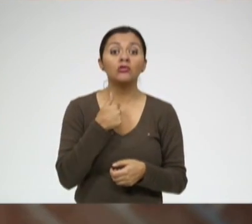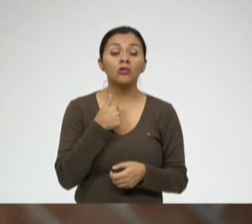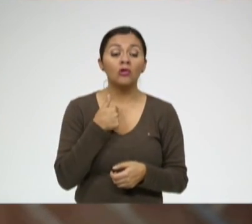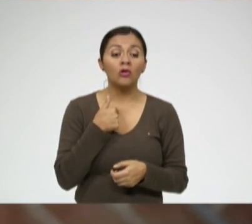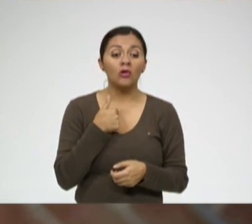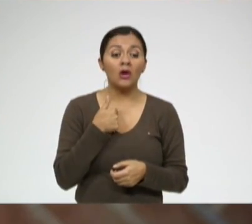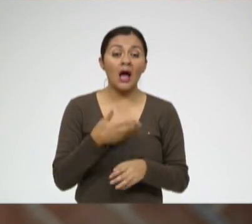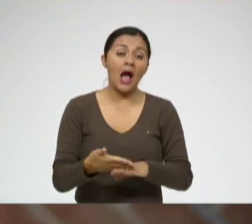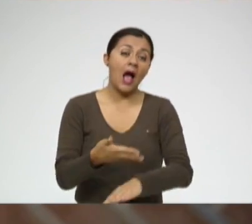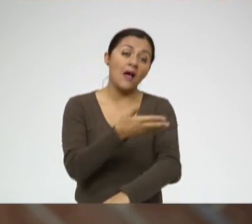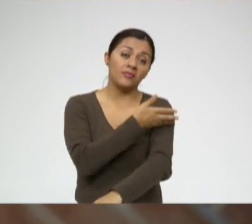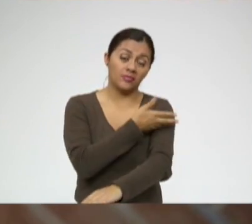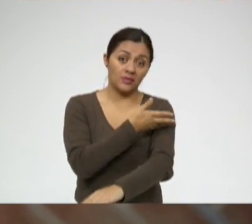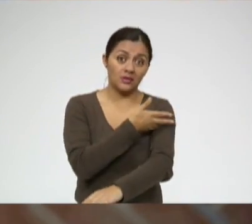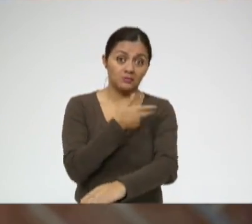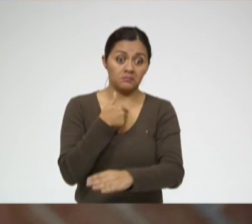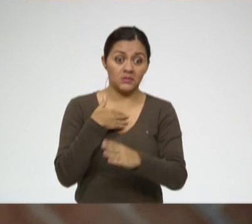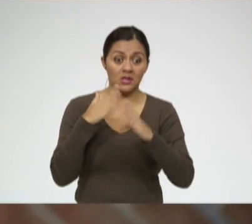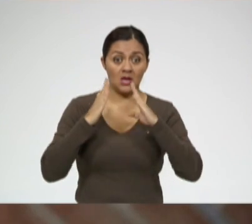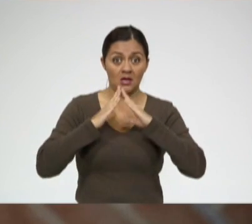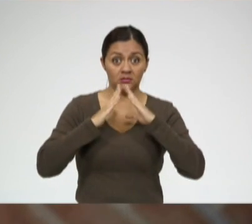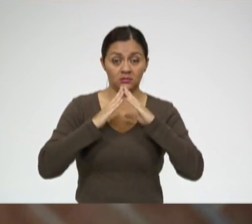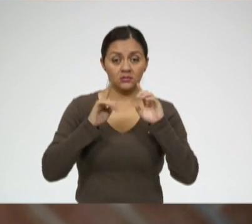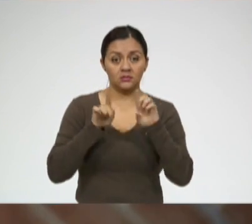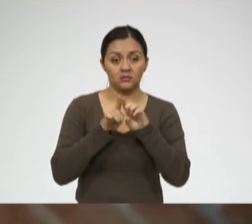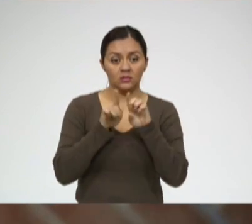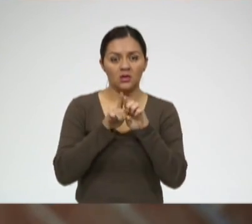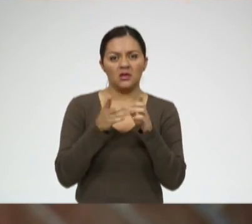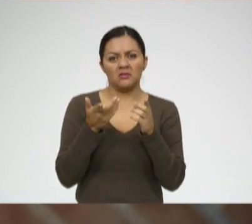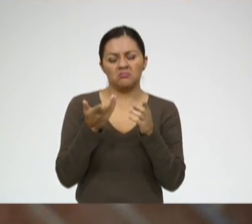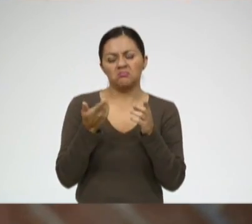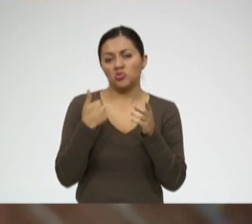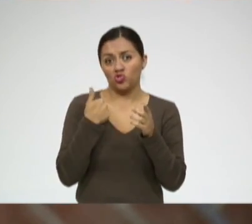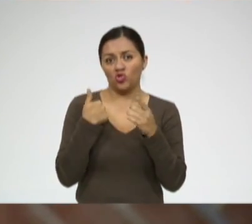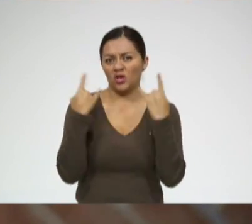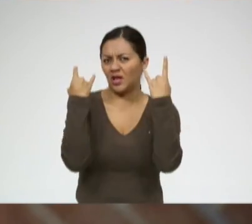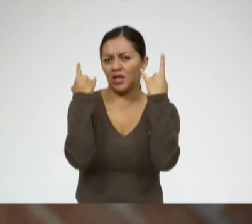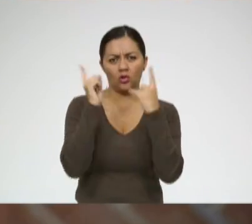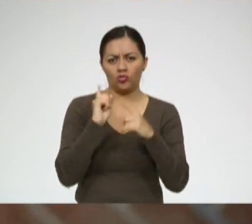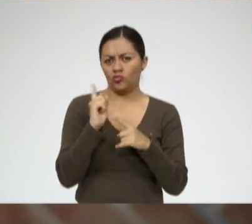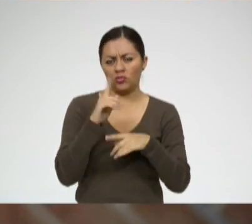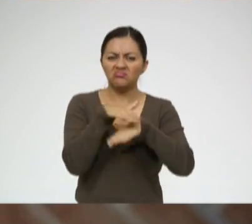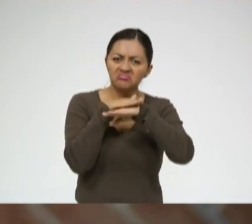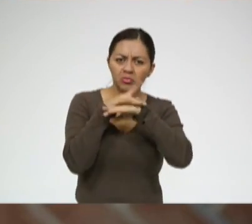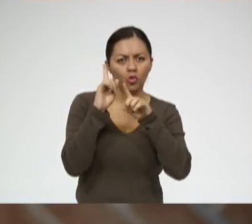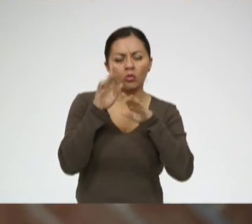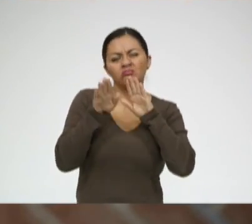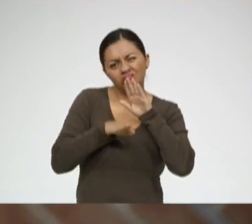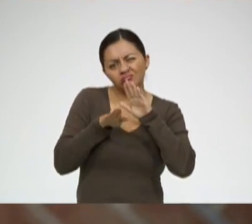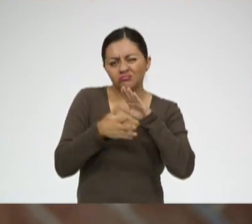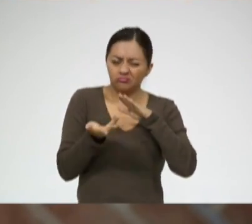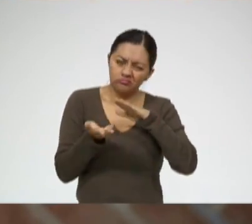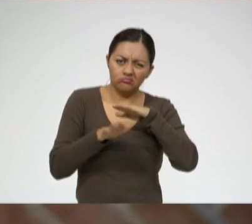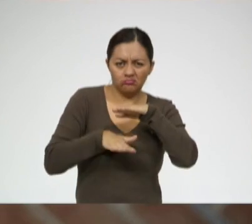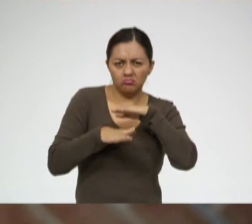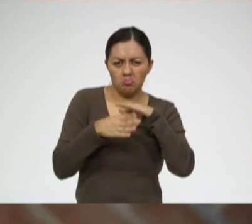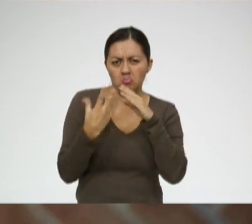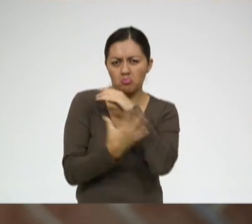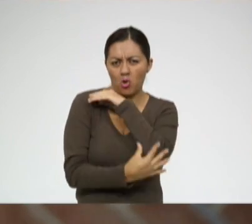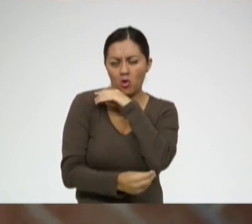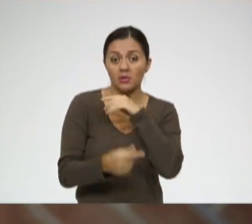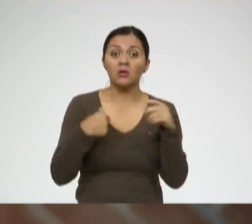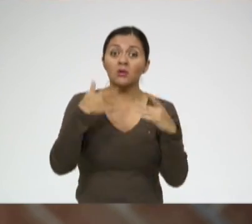sí, generalmente lo que ves en un hogar de extractos bajos, siempre ves violencia porque